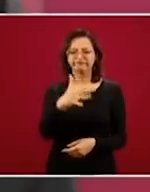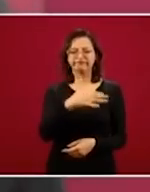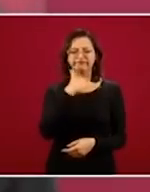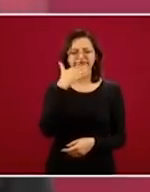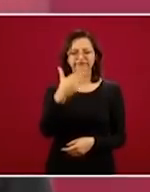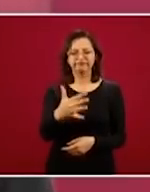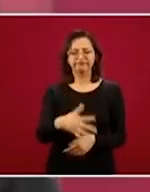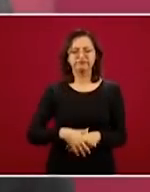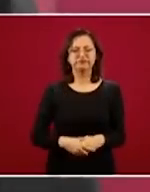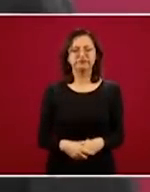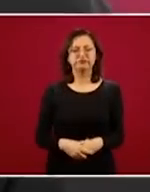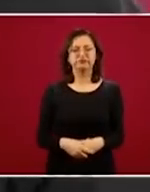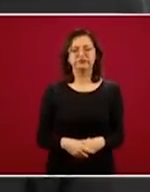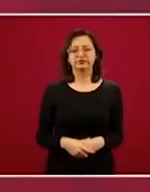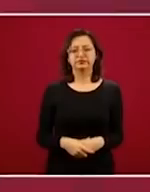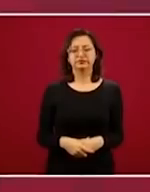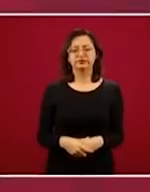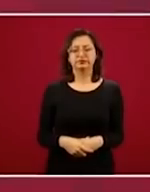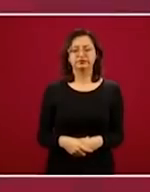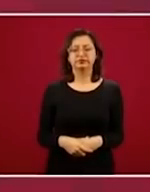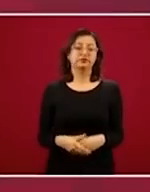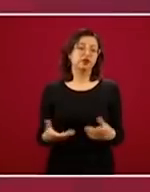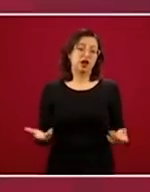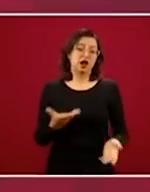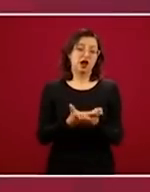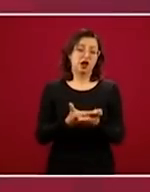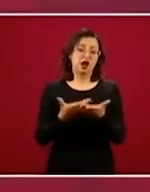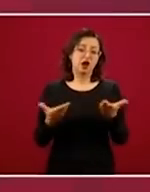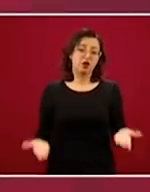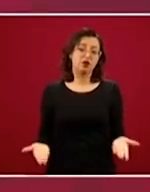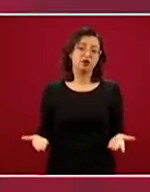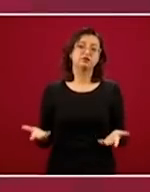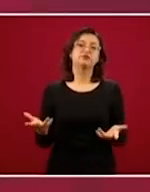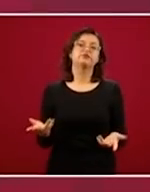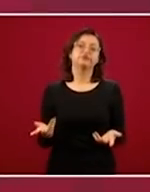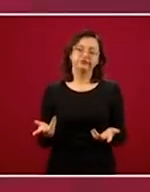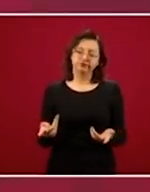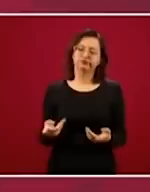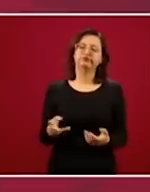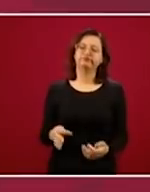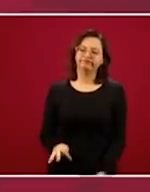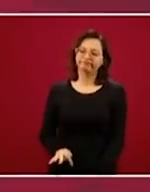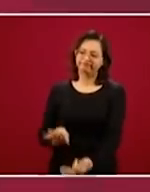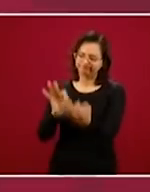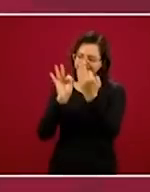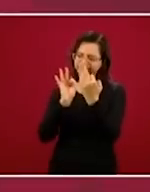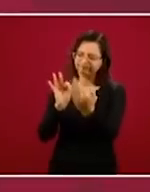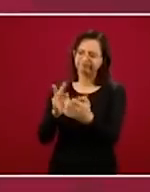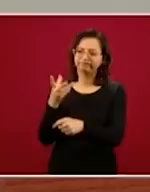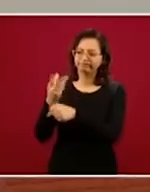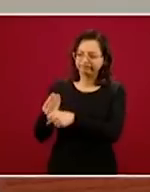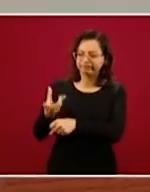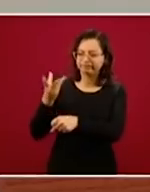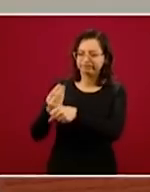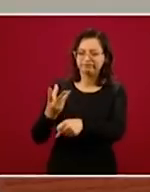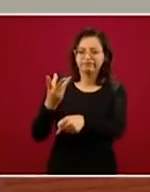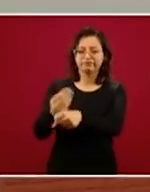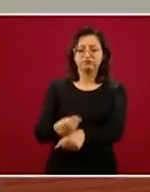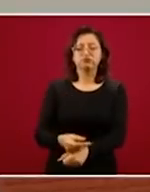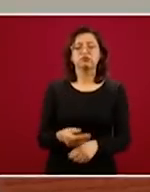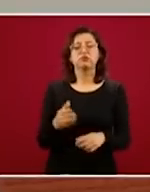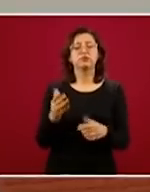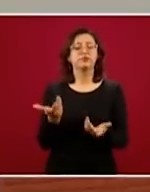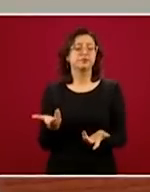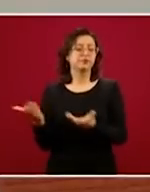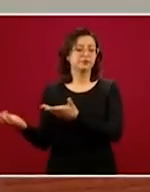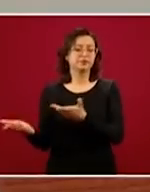eso es lo que se está enfrentando y vamos bien entonces vamos a pedirle